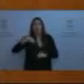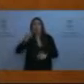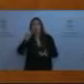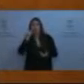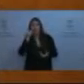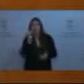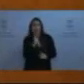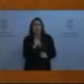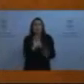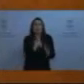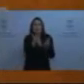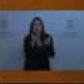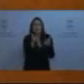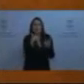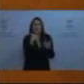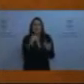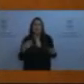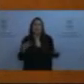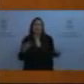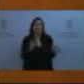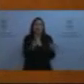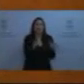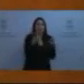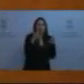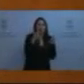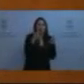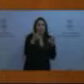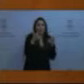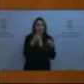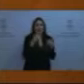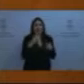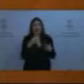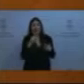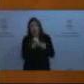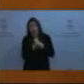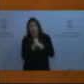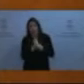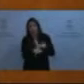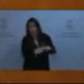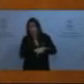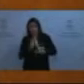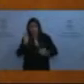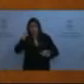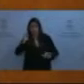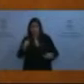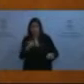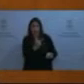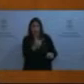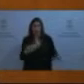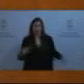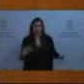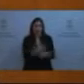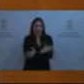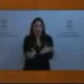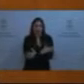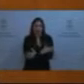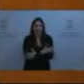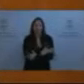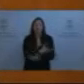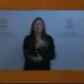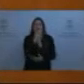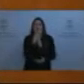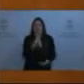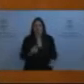casi incompatible el beneficio con la labor de Gobierno que hace a lo largo de estos años. Y creemos que además que es fácil